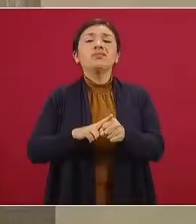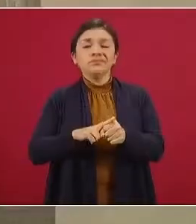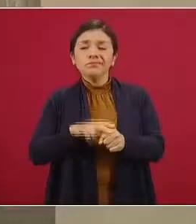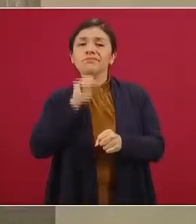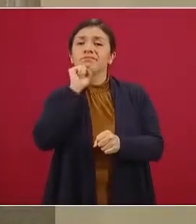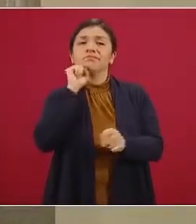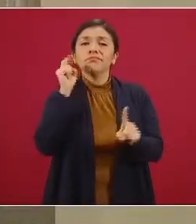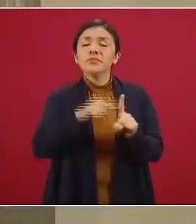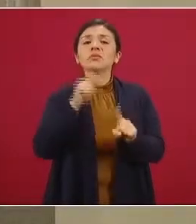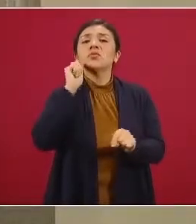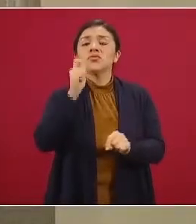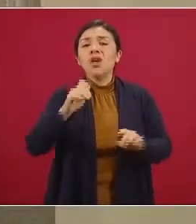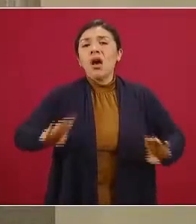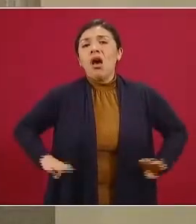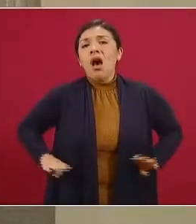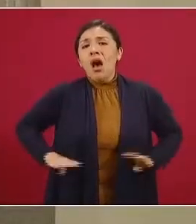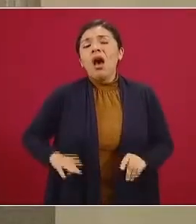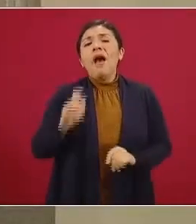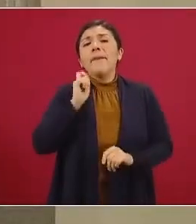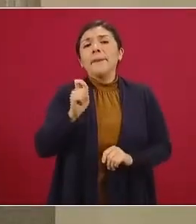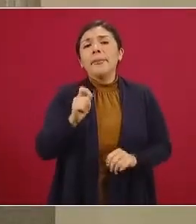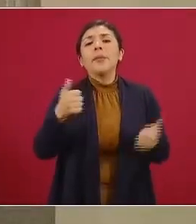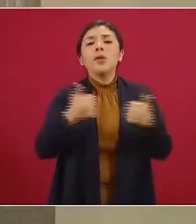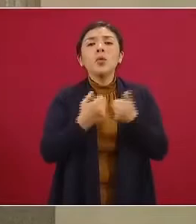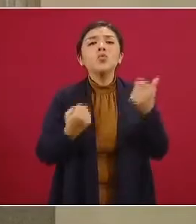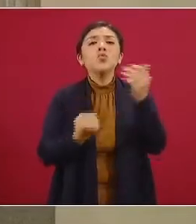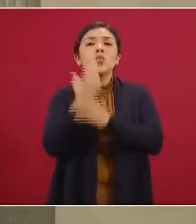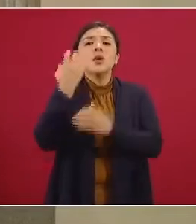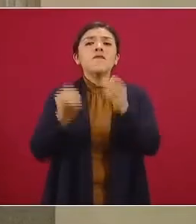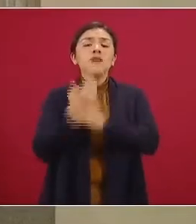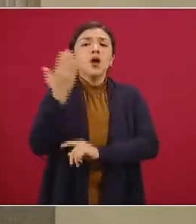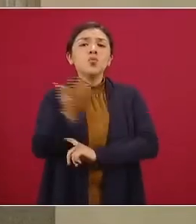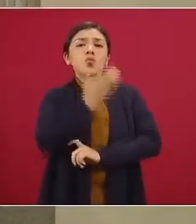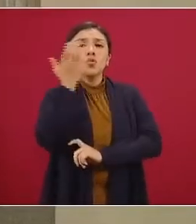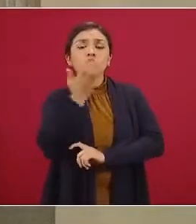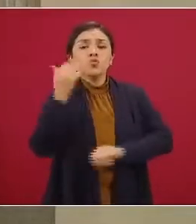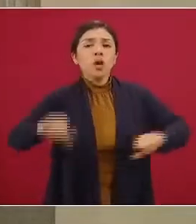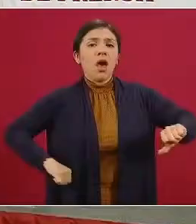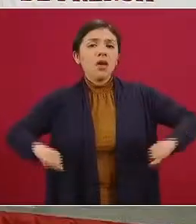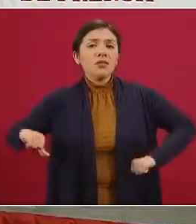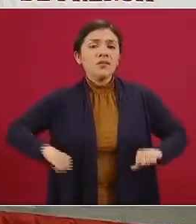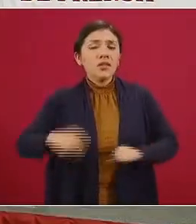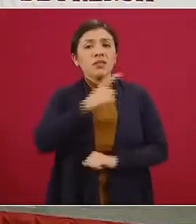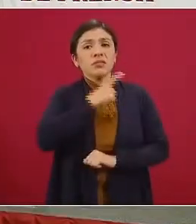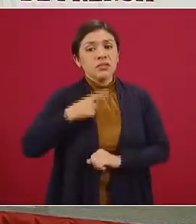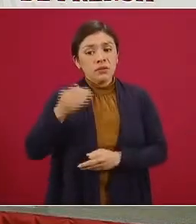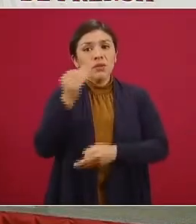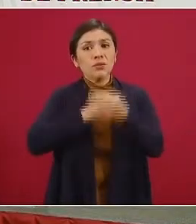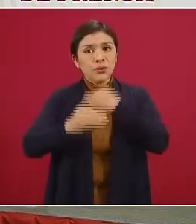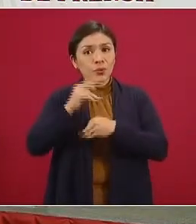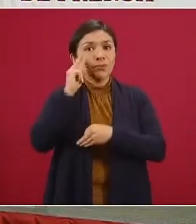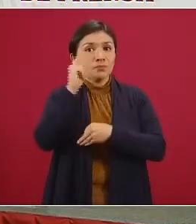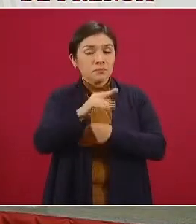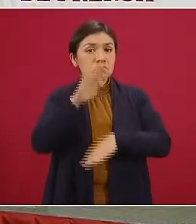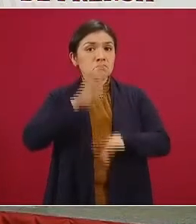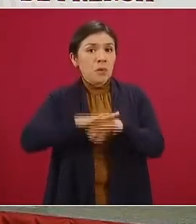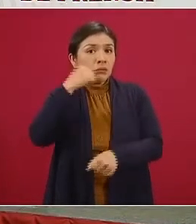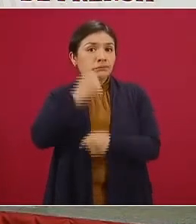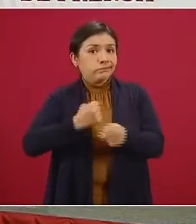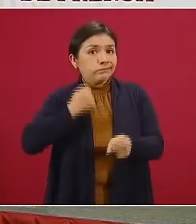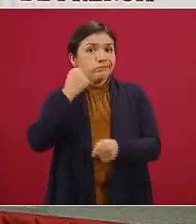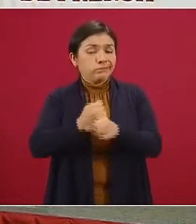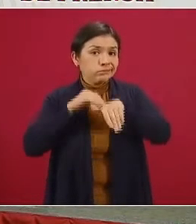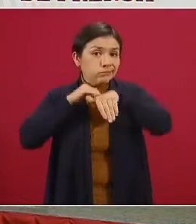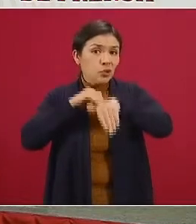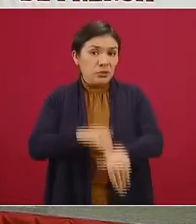precisamente caracterizada por nuevos hábitos y actividades que debemos de poner en práctica y